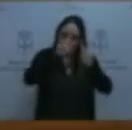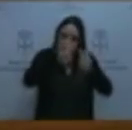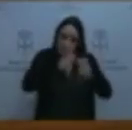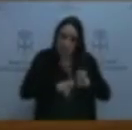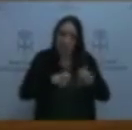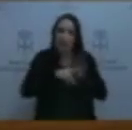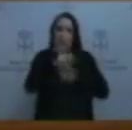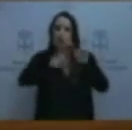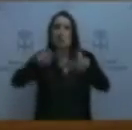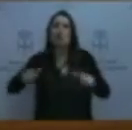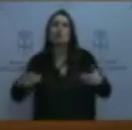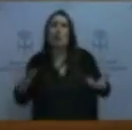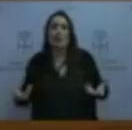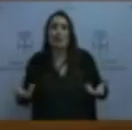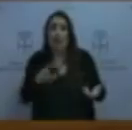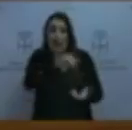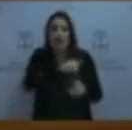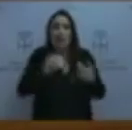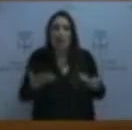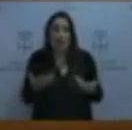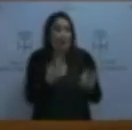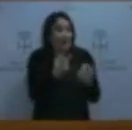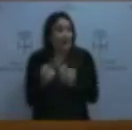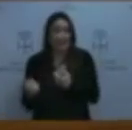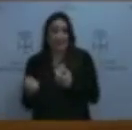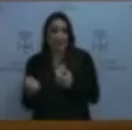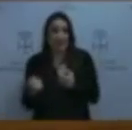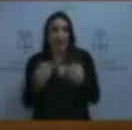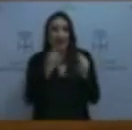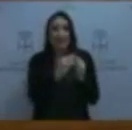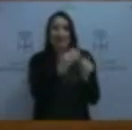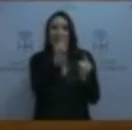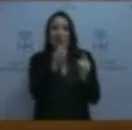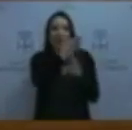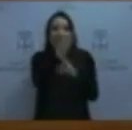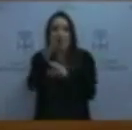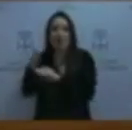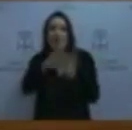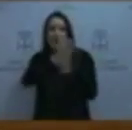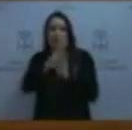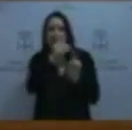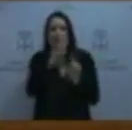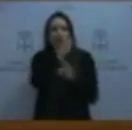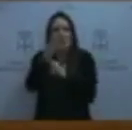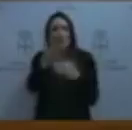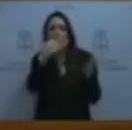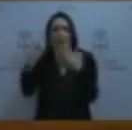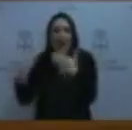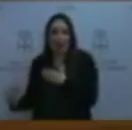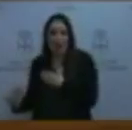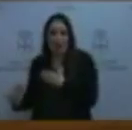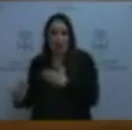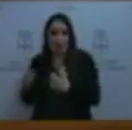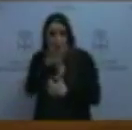que disponemos para lo que es imprescindible llegar a cada casa, a cada vecino y vecina de las